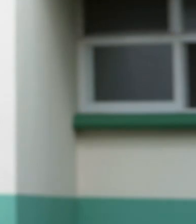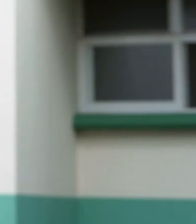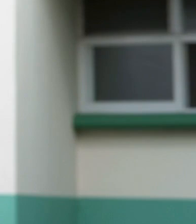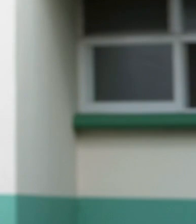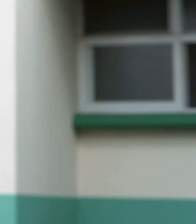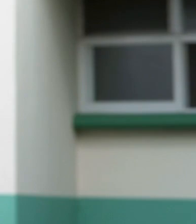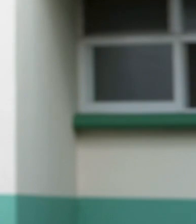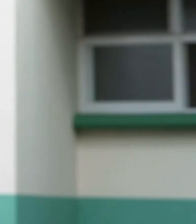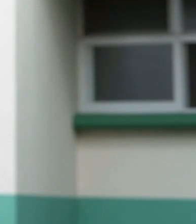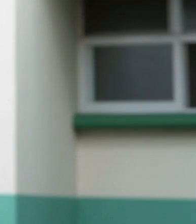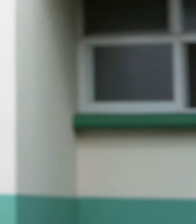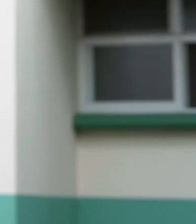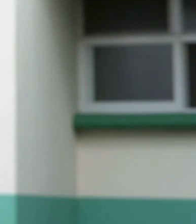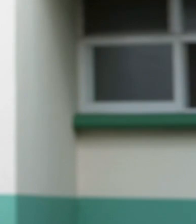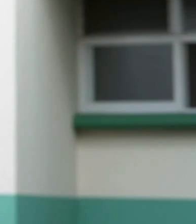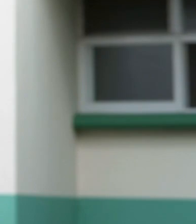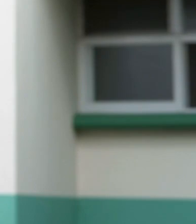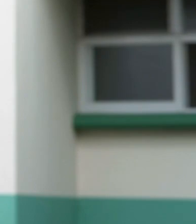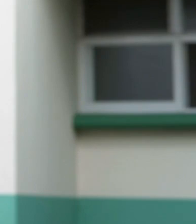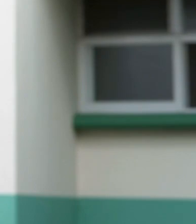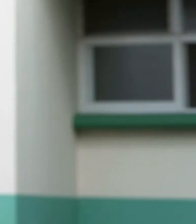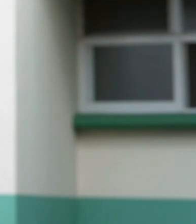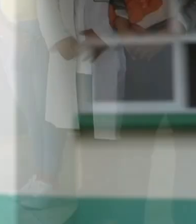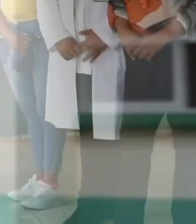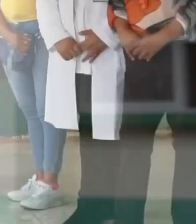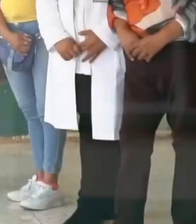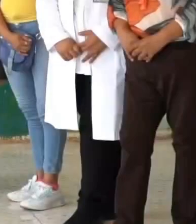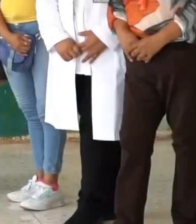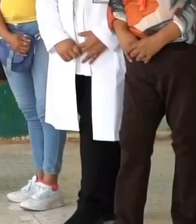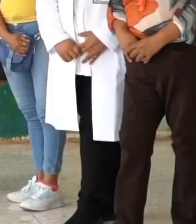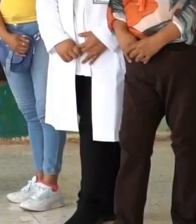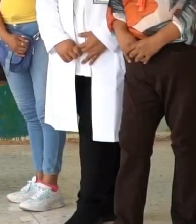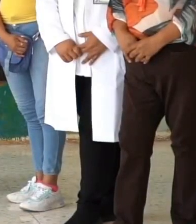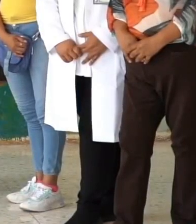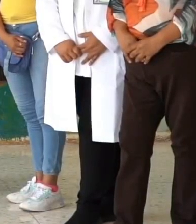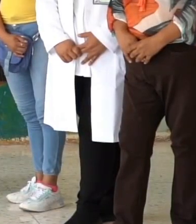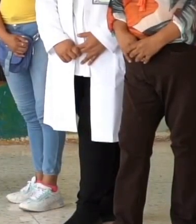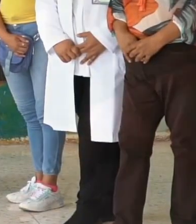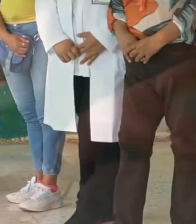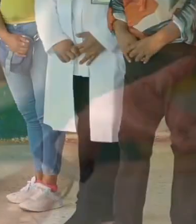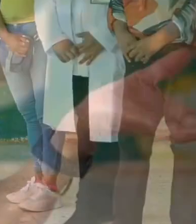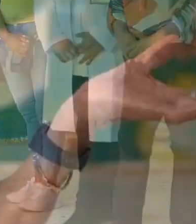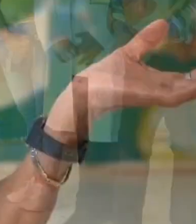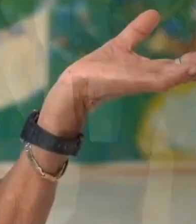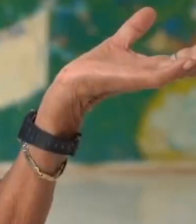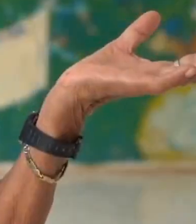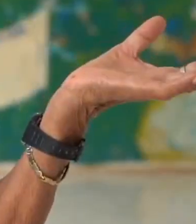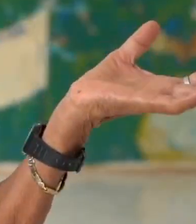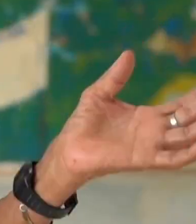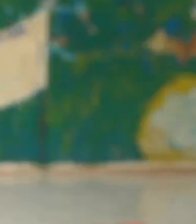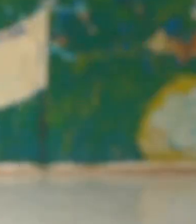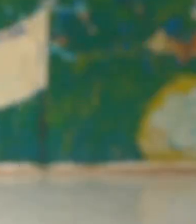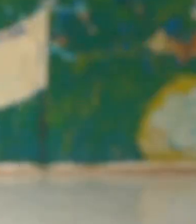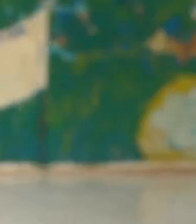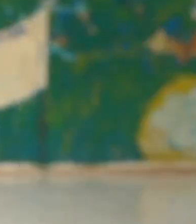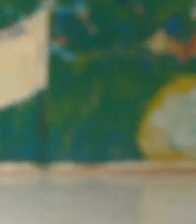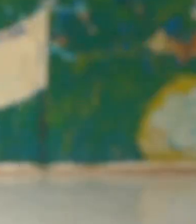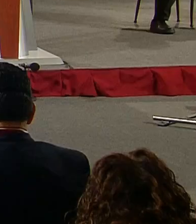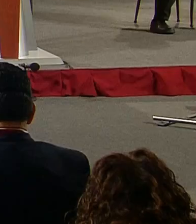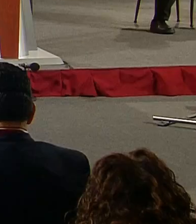todo esto es beneficio para la comunidad. Nos sentimos muy orgullosos de contar con ellos.